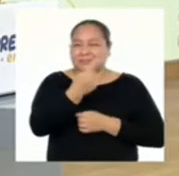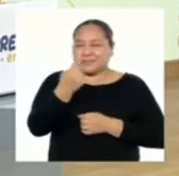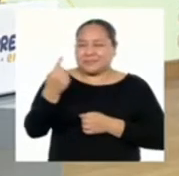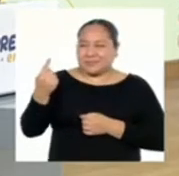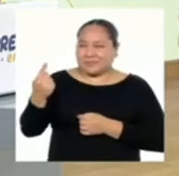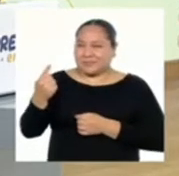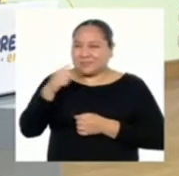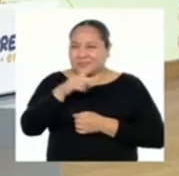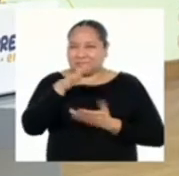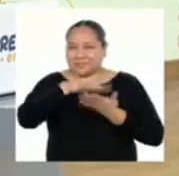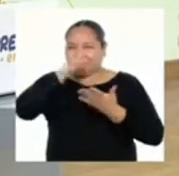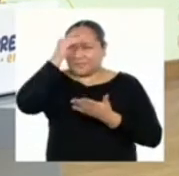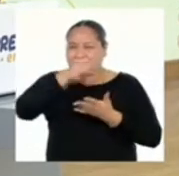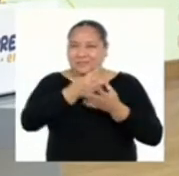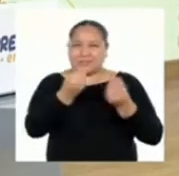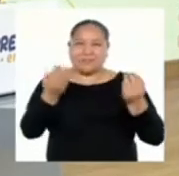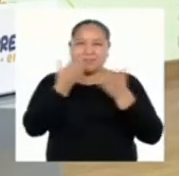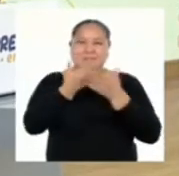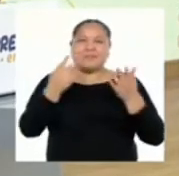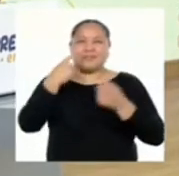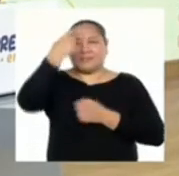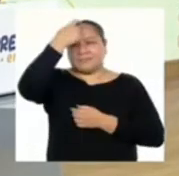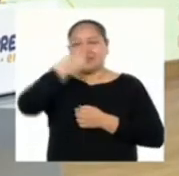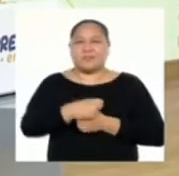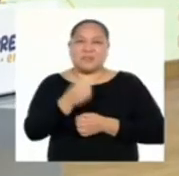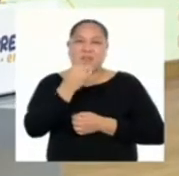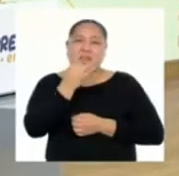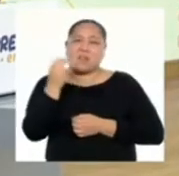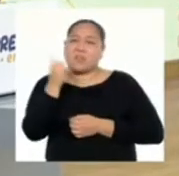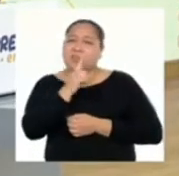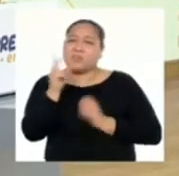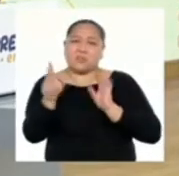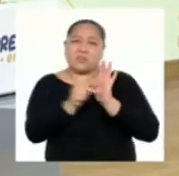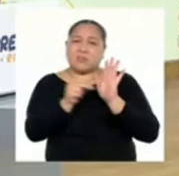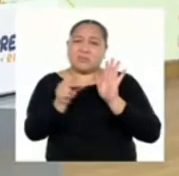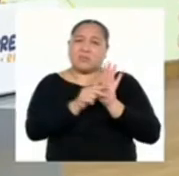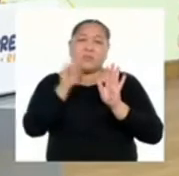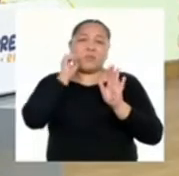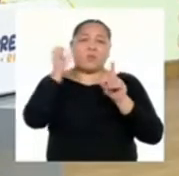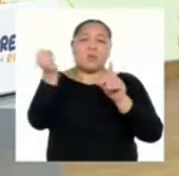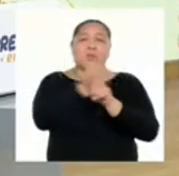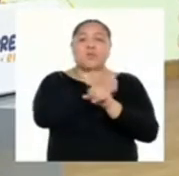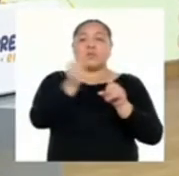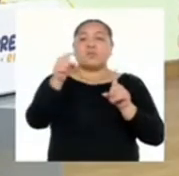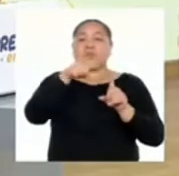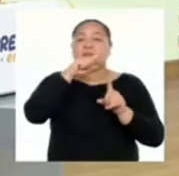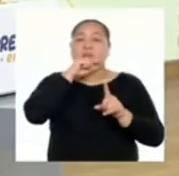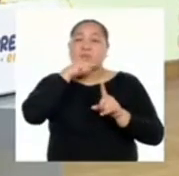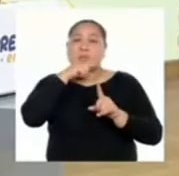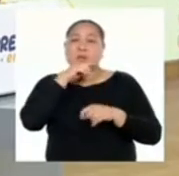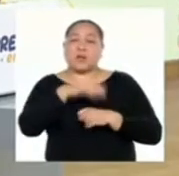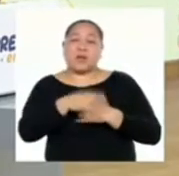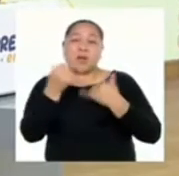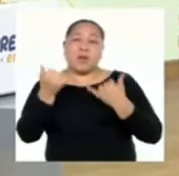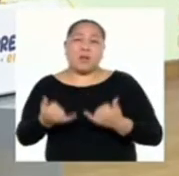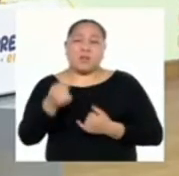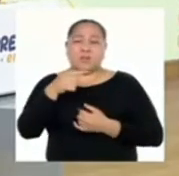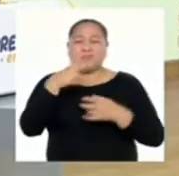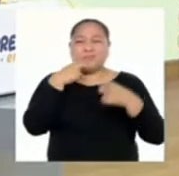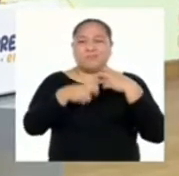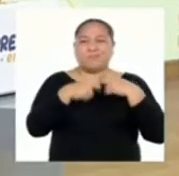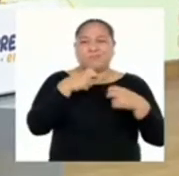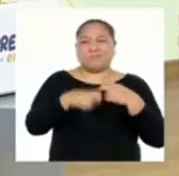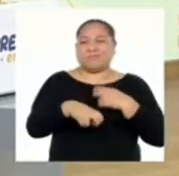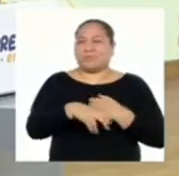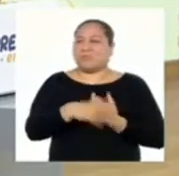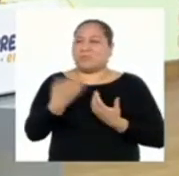aprendes más cosas sobre los humanos, pero hay algunas que no son dignas de imitar, como la violencia contra la mujer. Actualmente es un problema